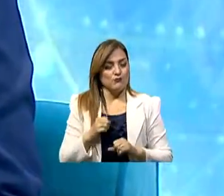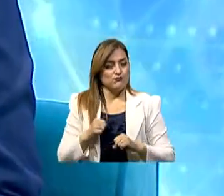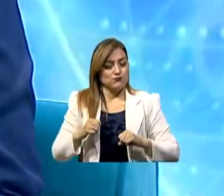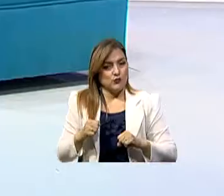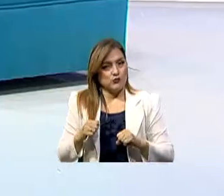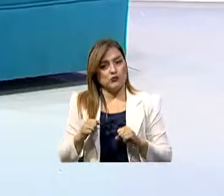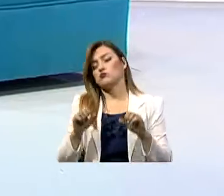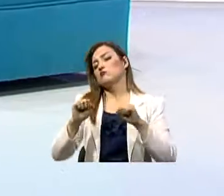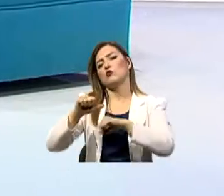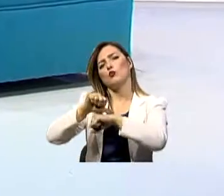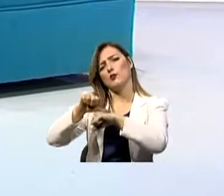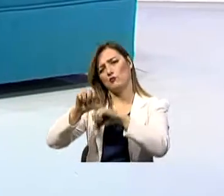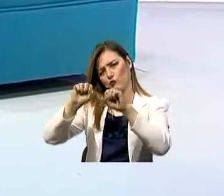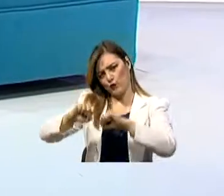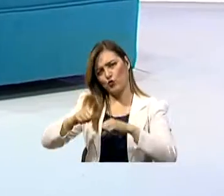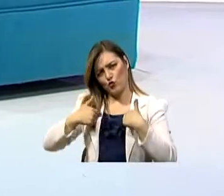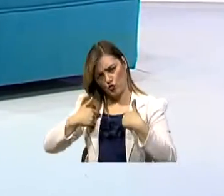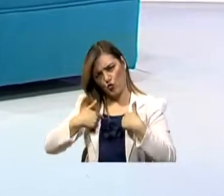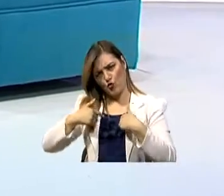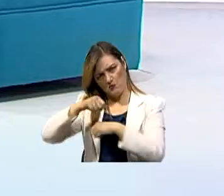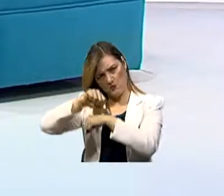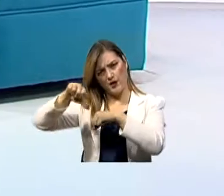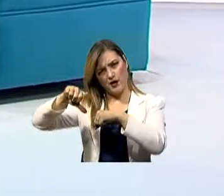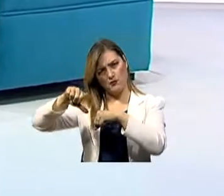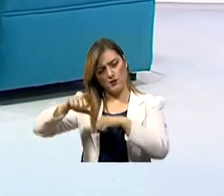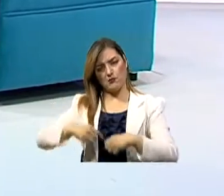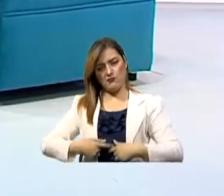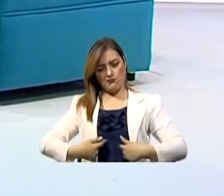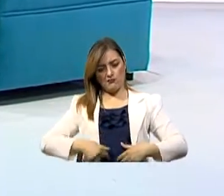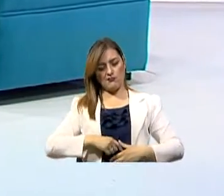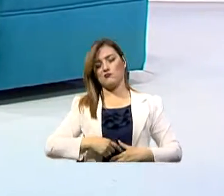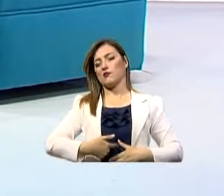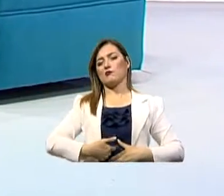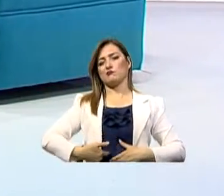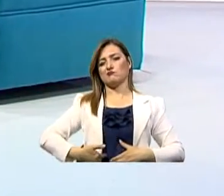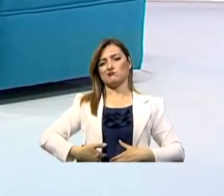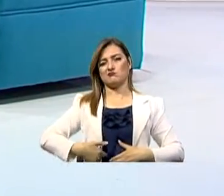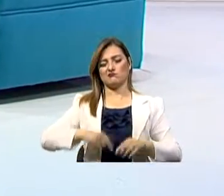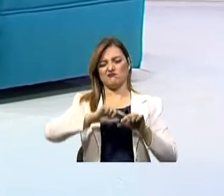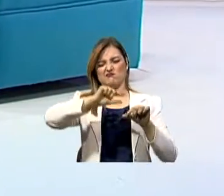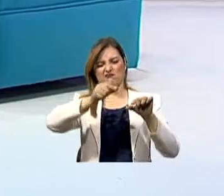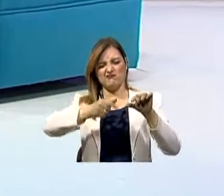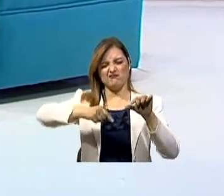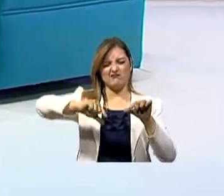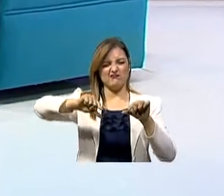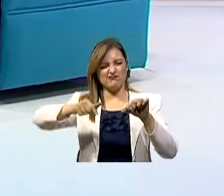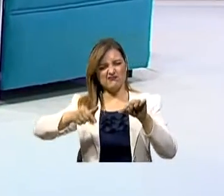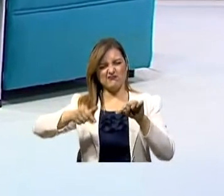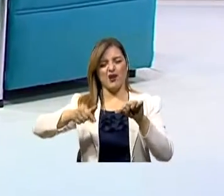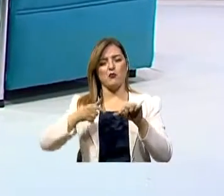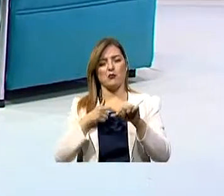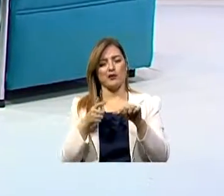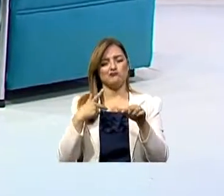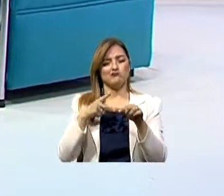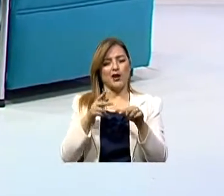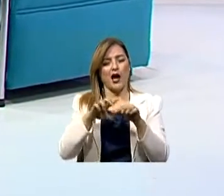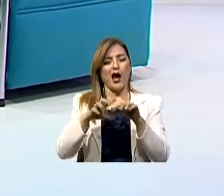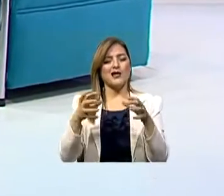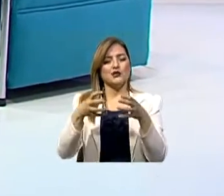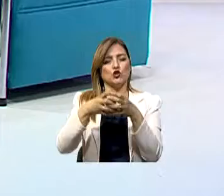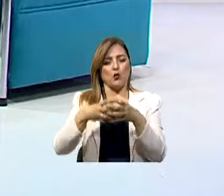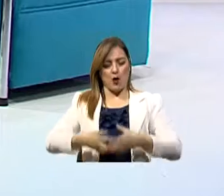soy candidato operarme quien es candidato ya a pasar a dejar de lado las dietas y estos tipos de tratamientos